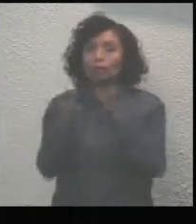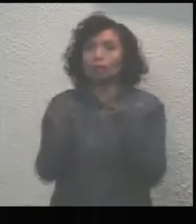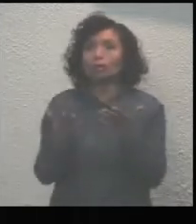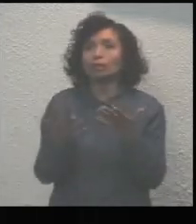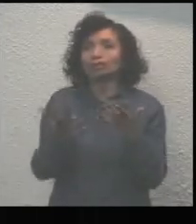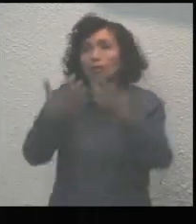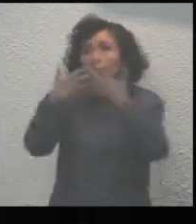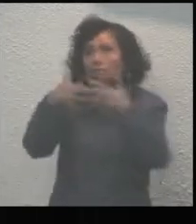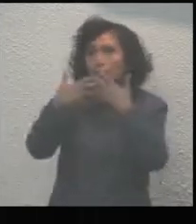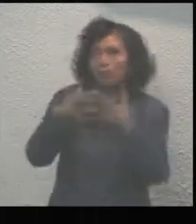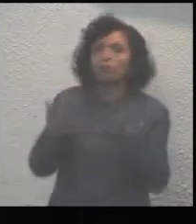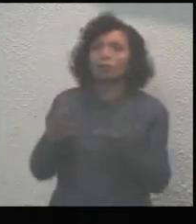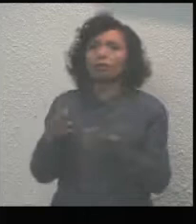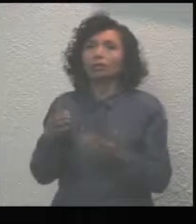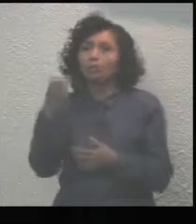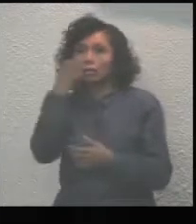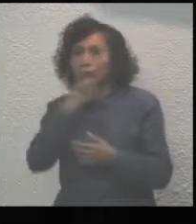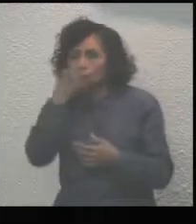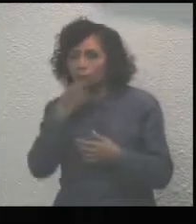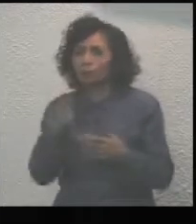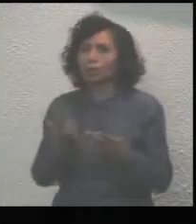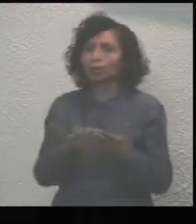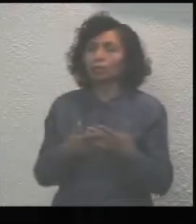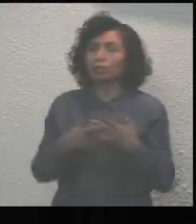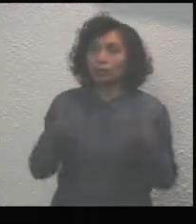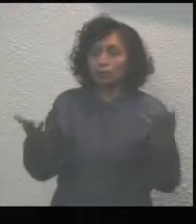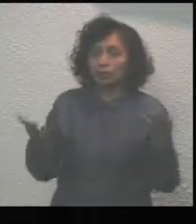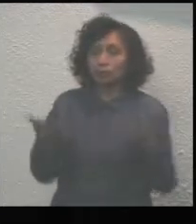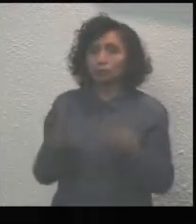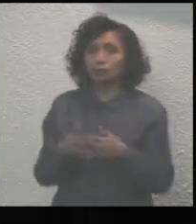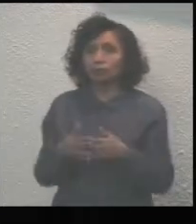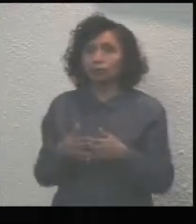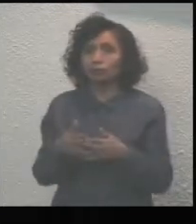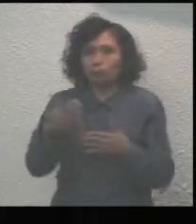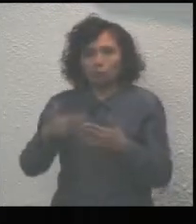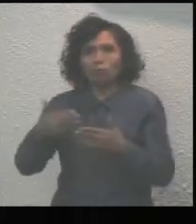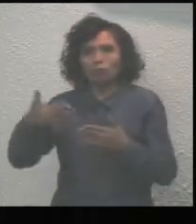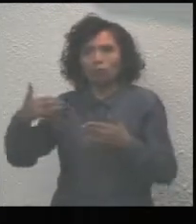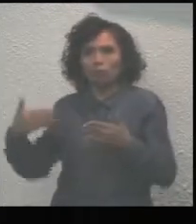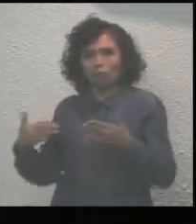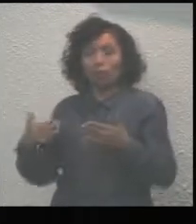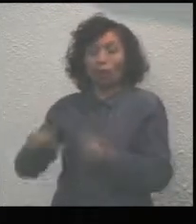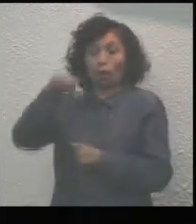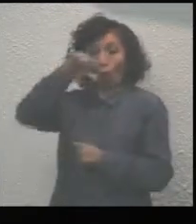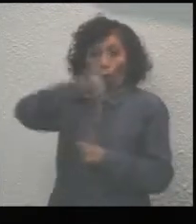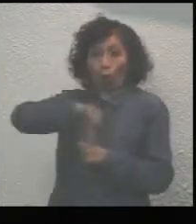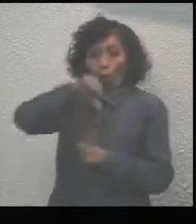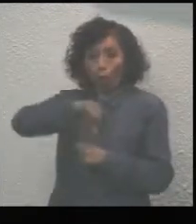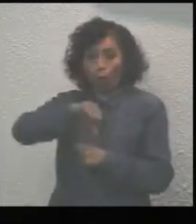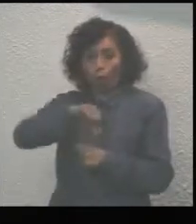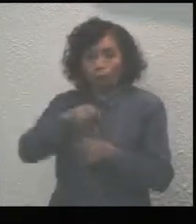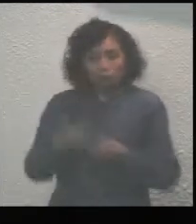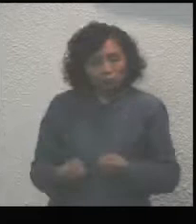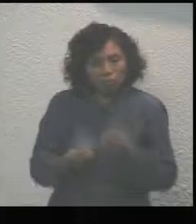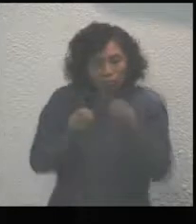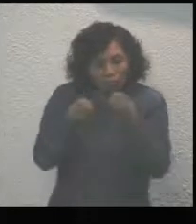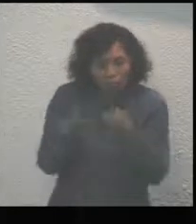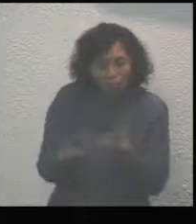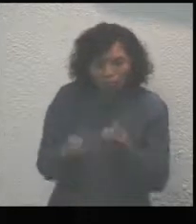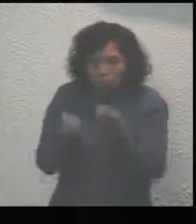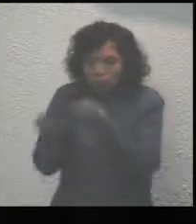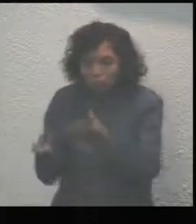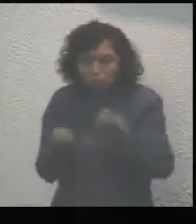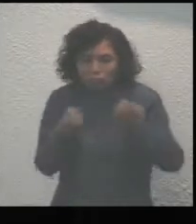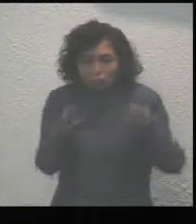de infraestructura en salud que dejó la administración que le antecedió y que hoy están brindando servicios a miles